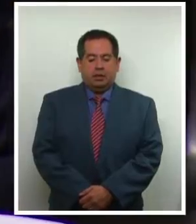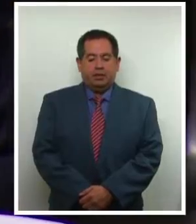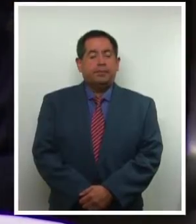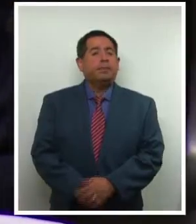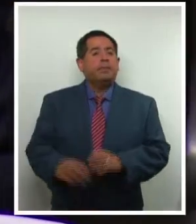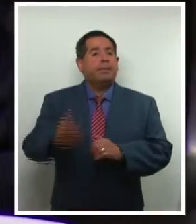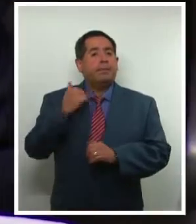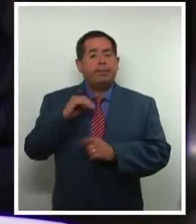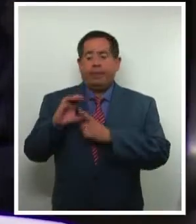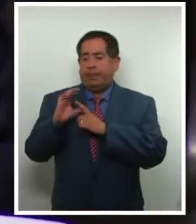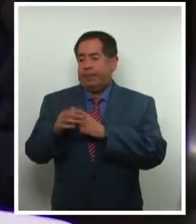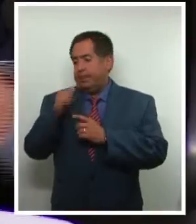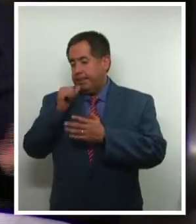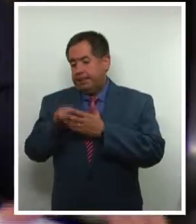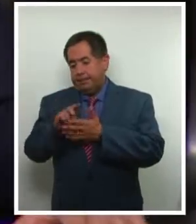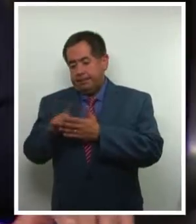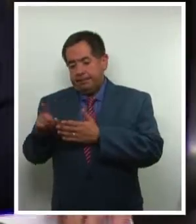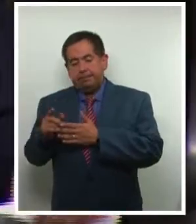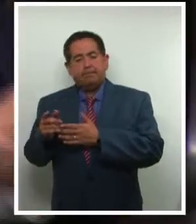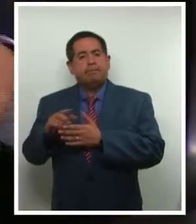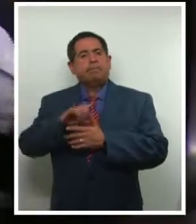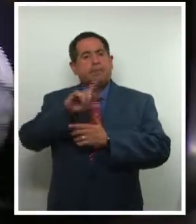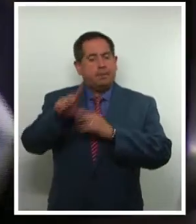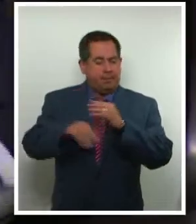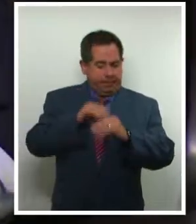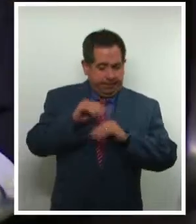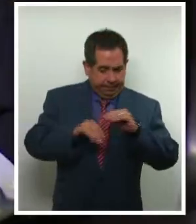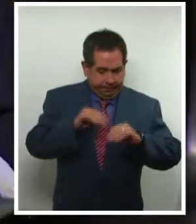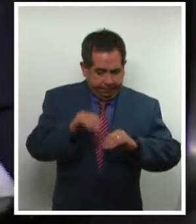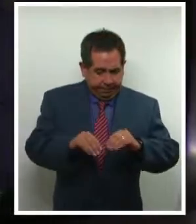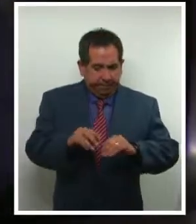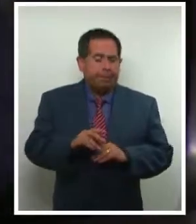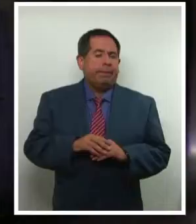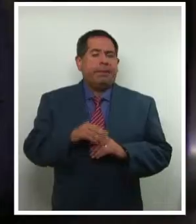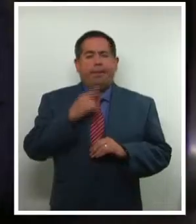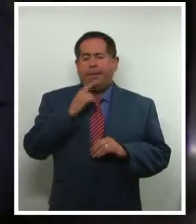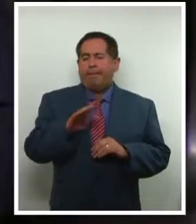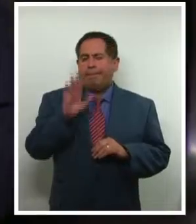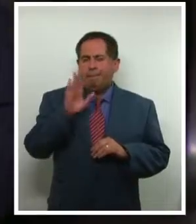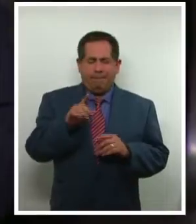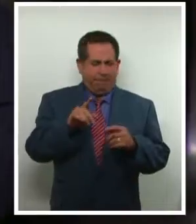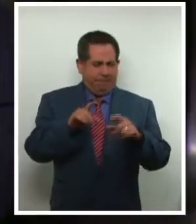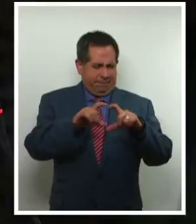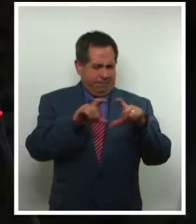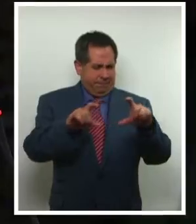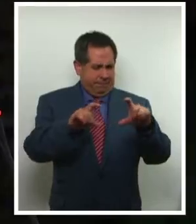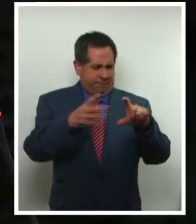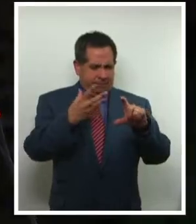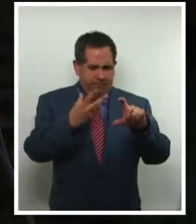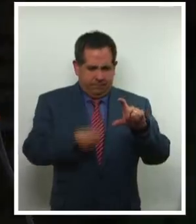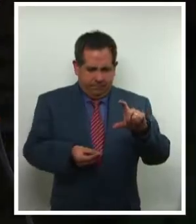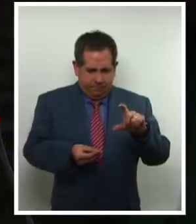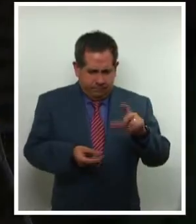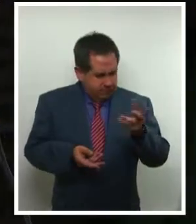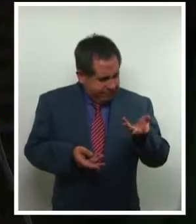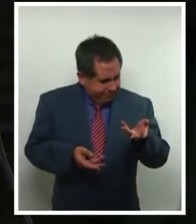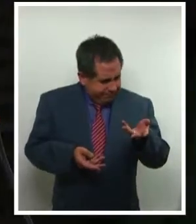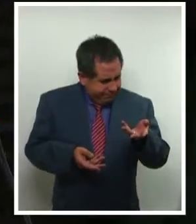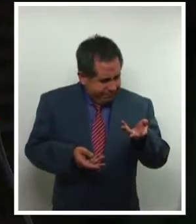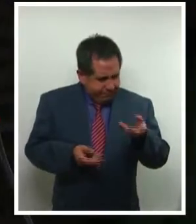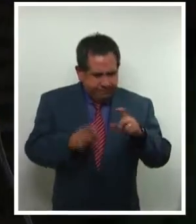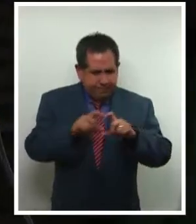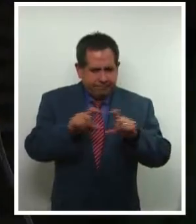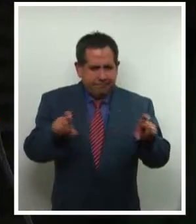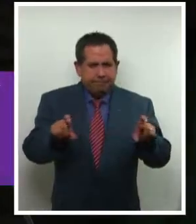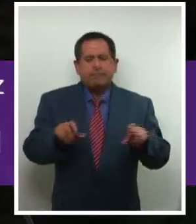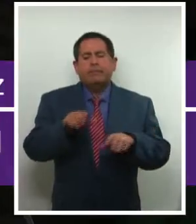en el reordenamiento de todo, parece ser que se perdió un párrafo relacionado a